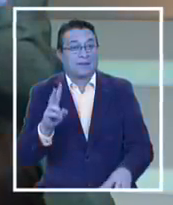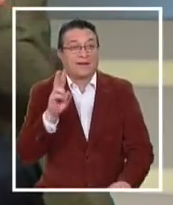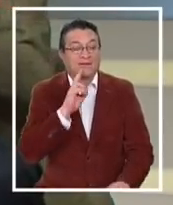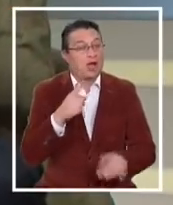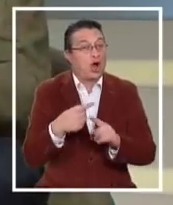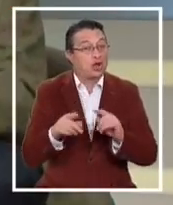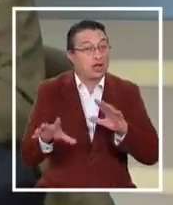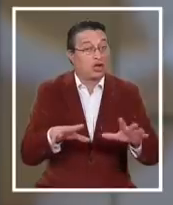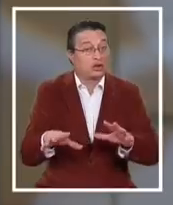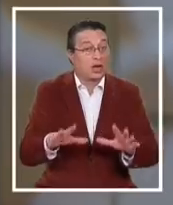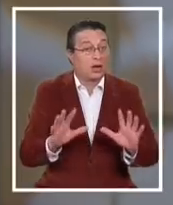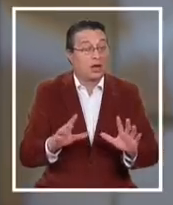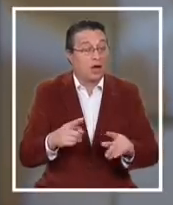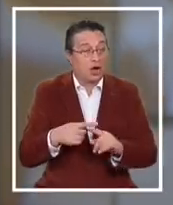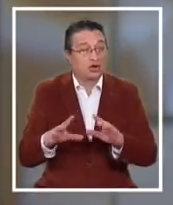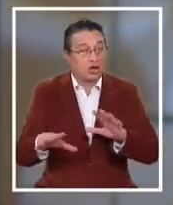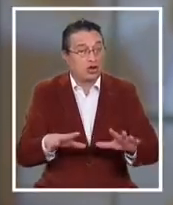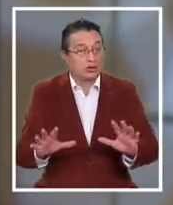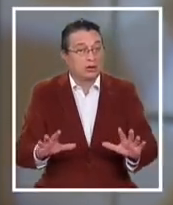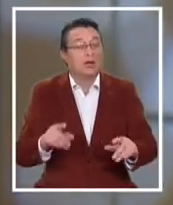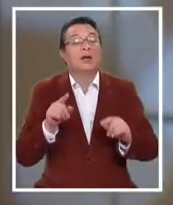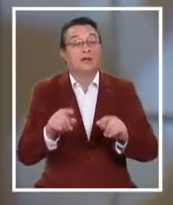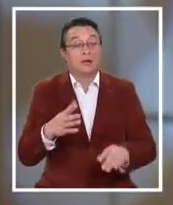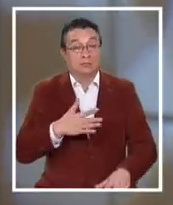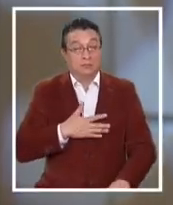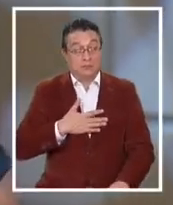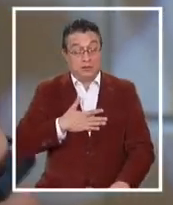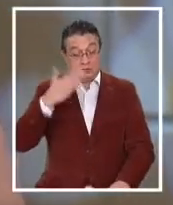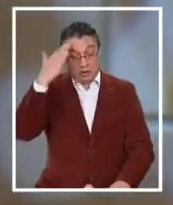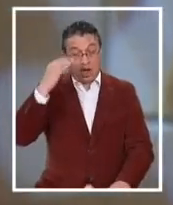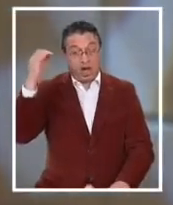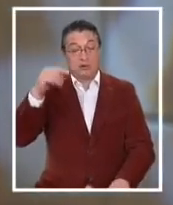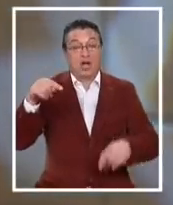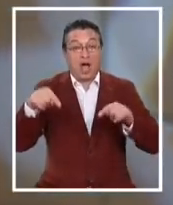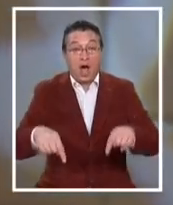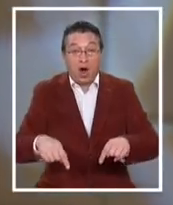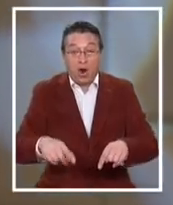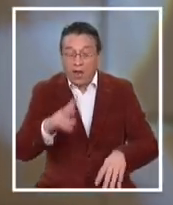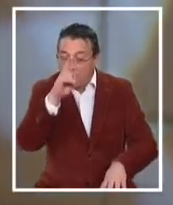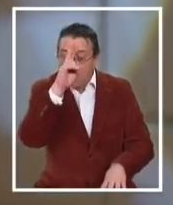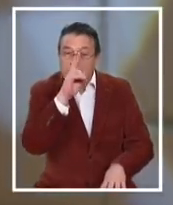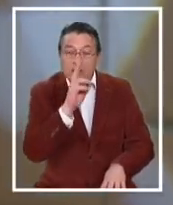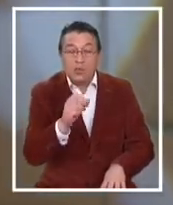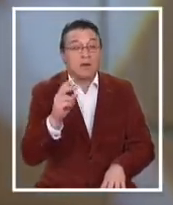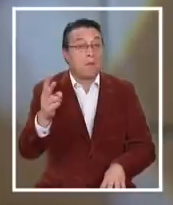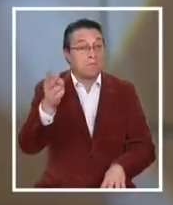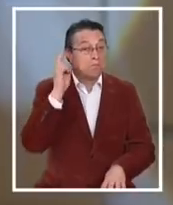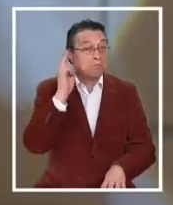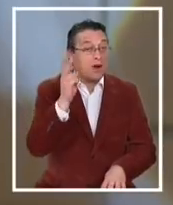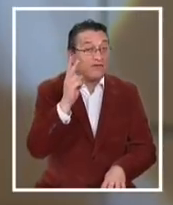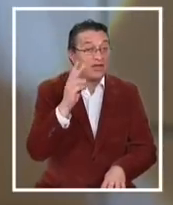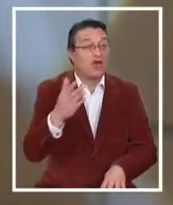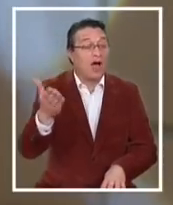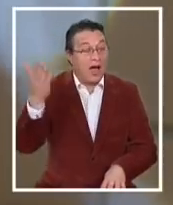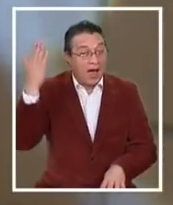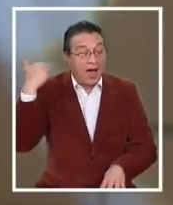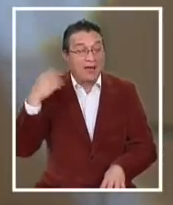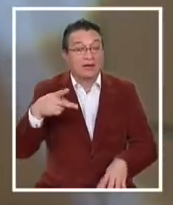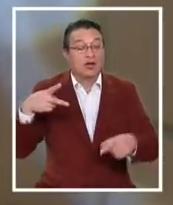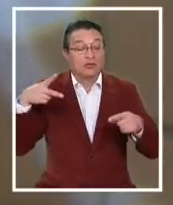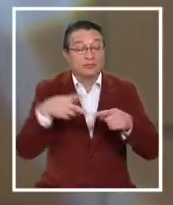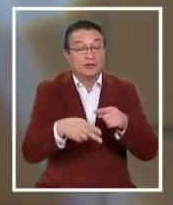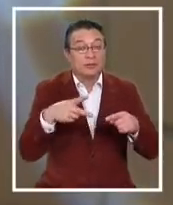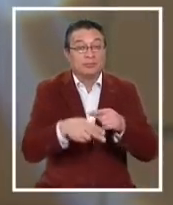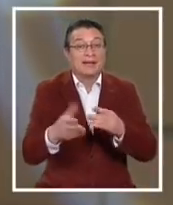otra cosa. El viernes se votó otra cosa. Digo, mi posición es que en un momento como este, tal como se prohibió los cortes